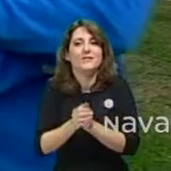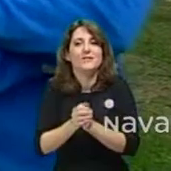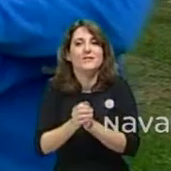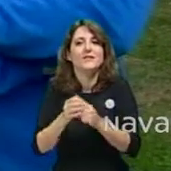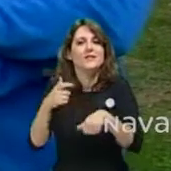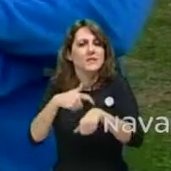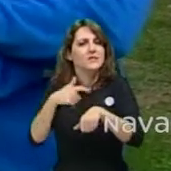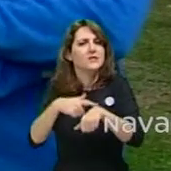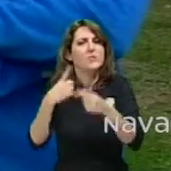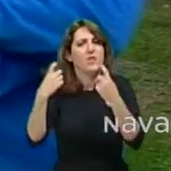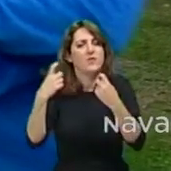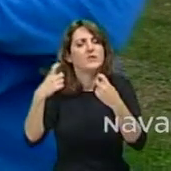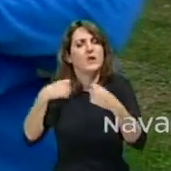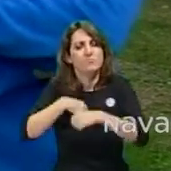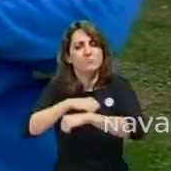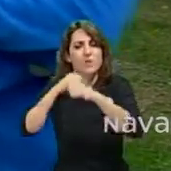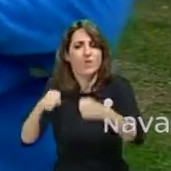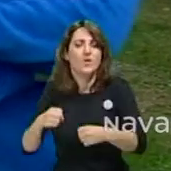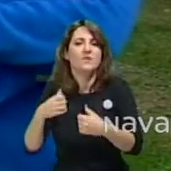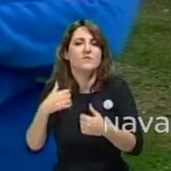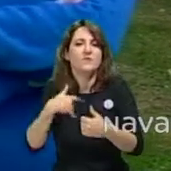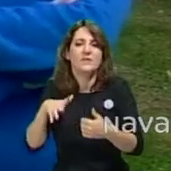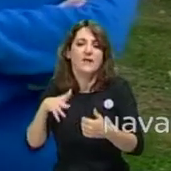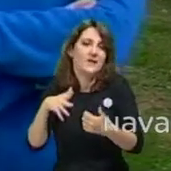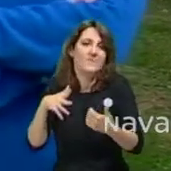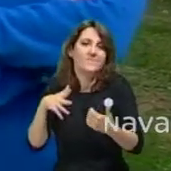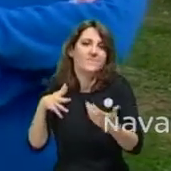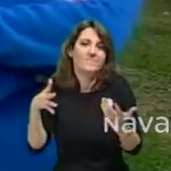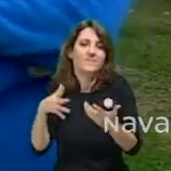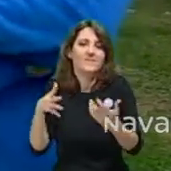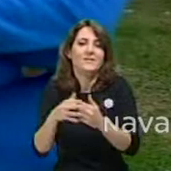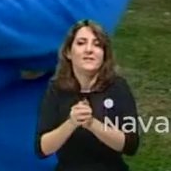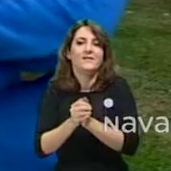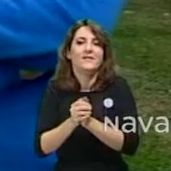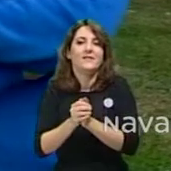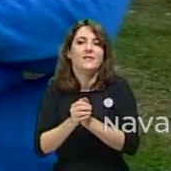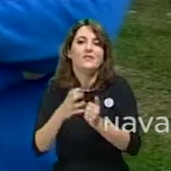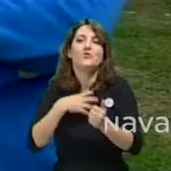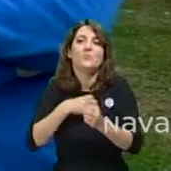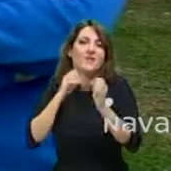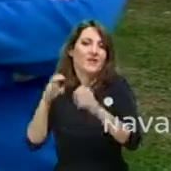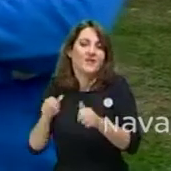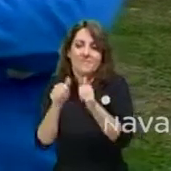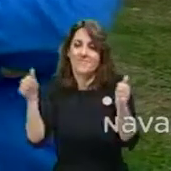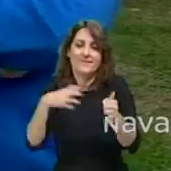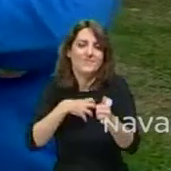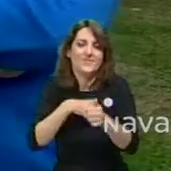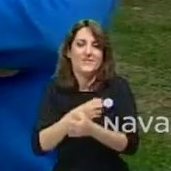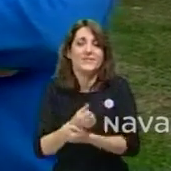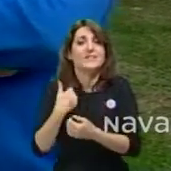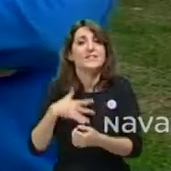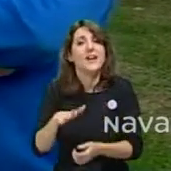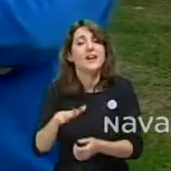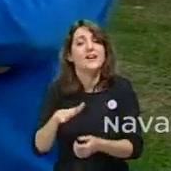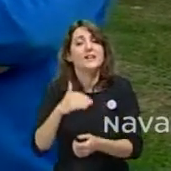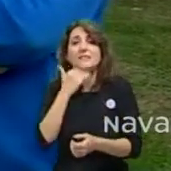para madurar, pero una vez maduro ya era imposible el dejarlo. Y ya llevamos ya